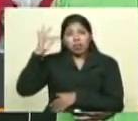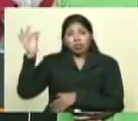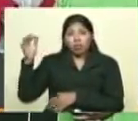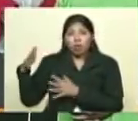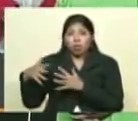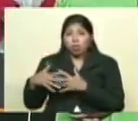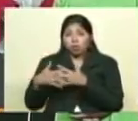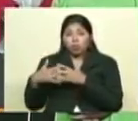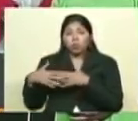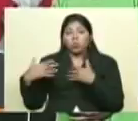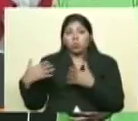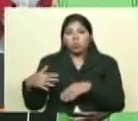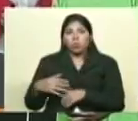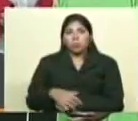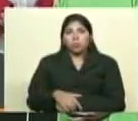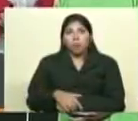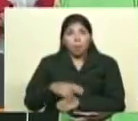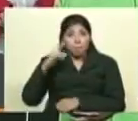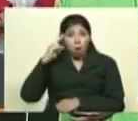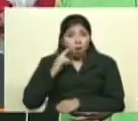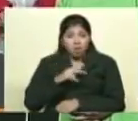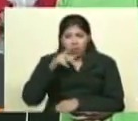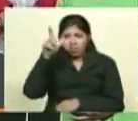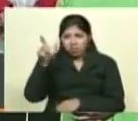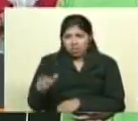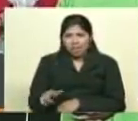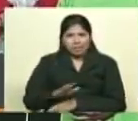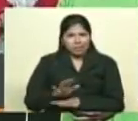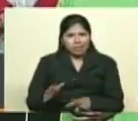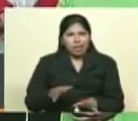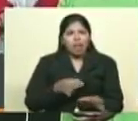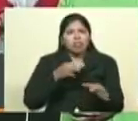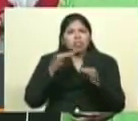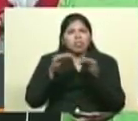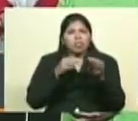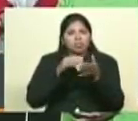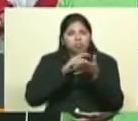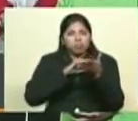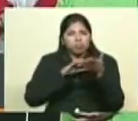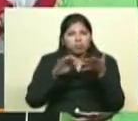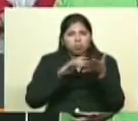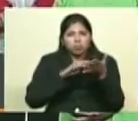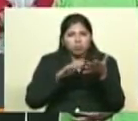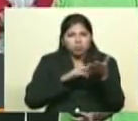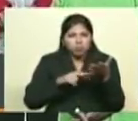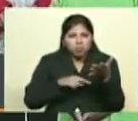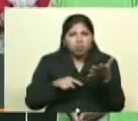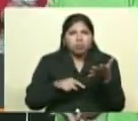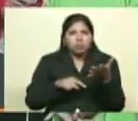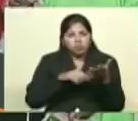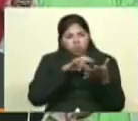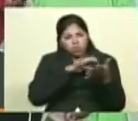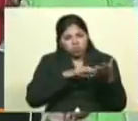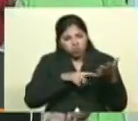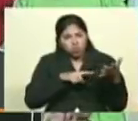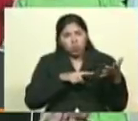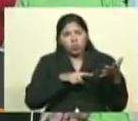Bolívar en 1829 ya lo dice claro. Qué visión profética, qué claridad de hombre,